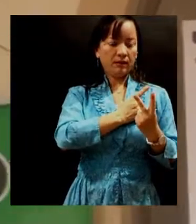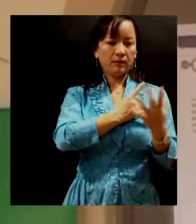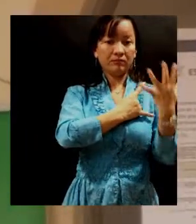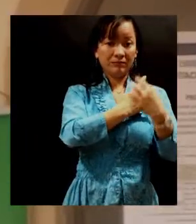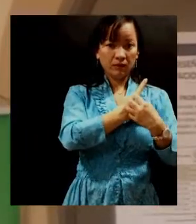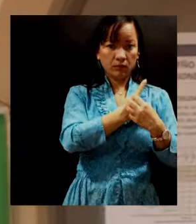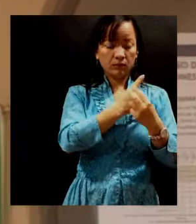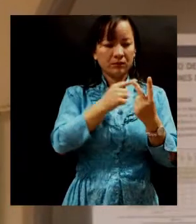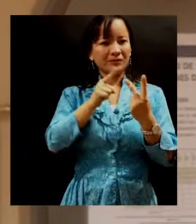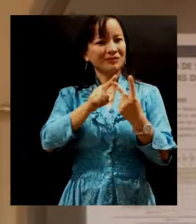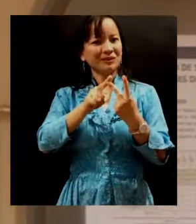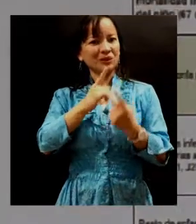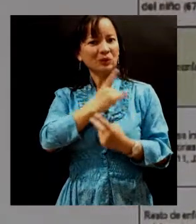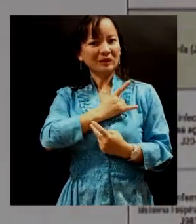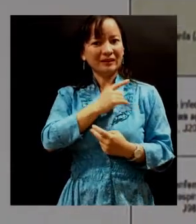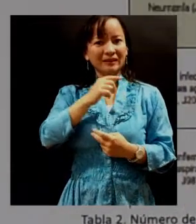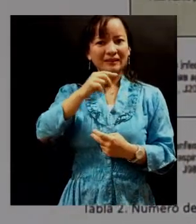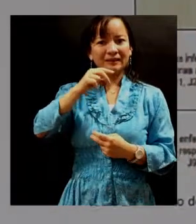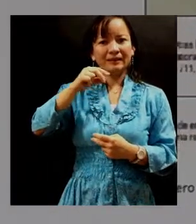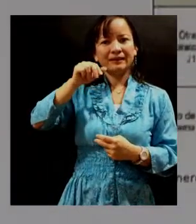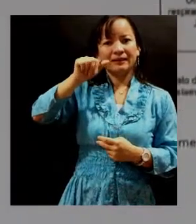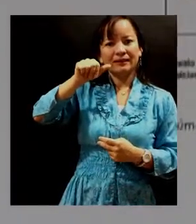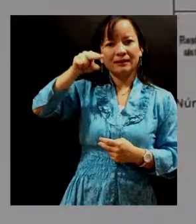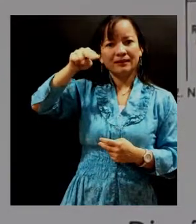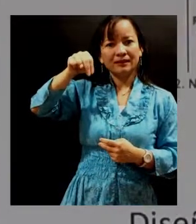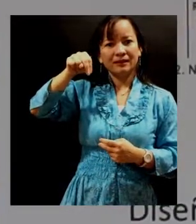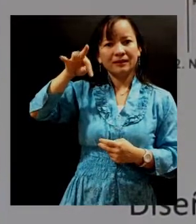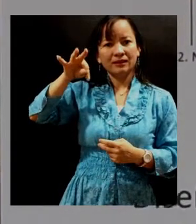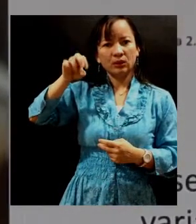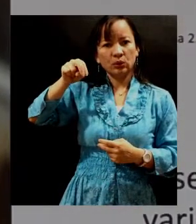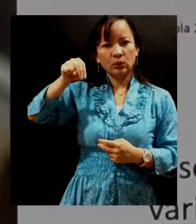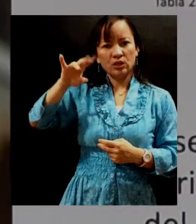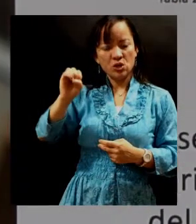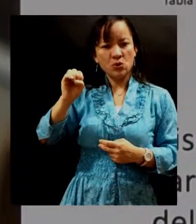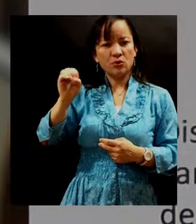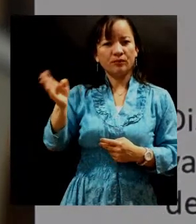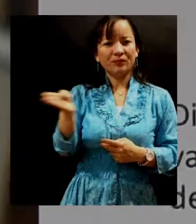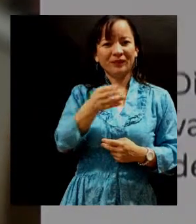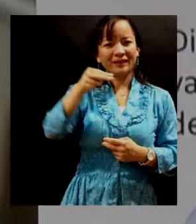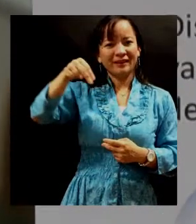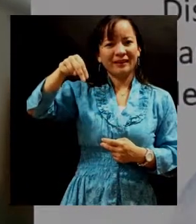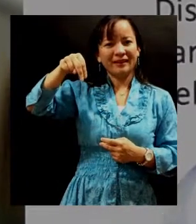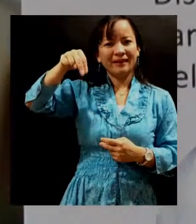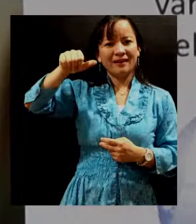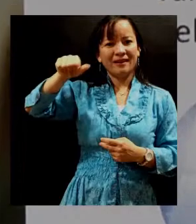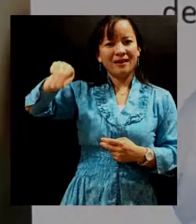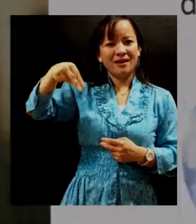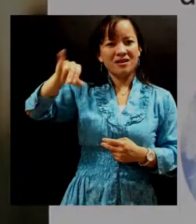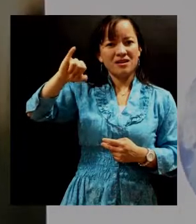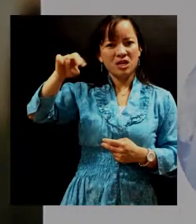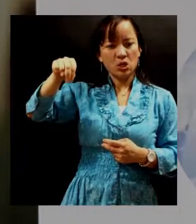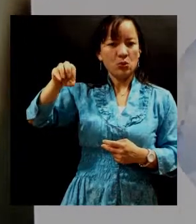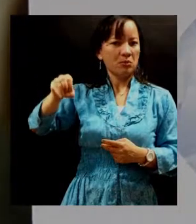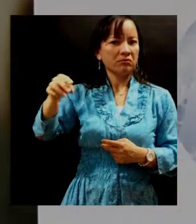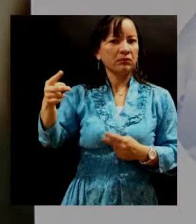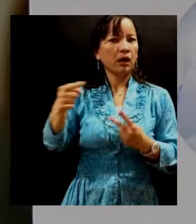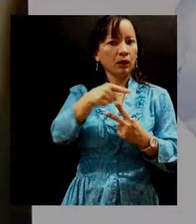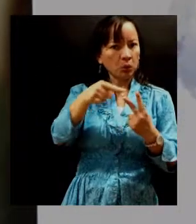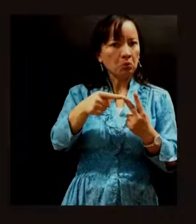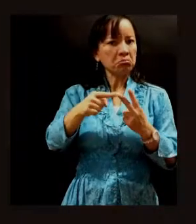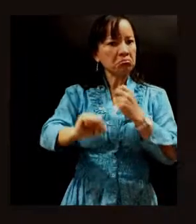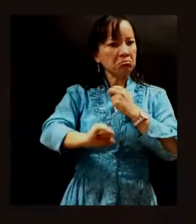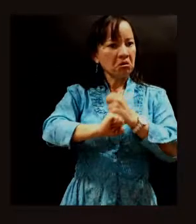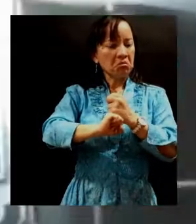Dichos proyectos fueron ejecutados con el apoyo de la Unidad de Ciencia, Tecnología e Innovación y liderados por los pasantes de la Universidad Santo Tomás y la